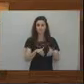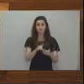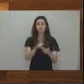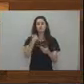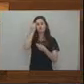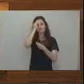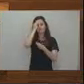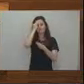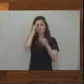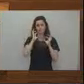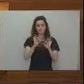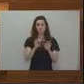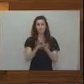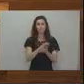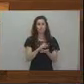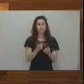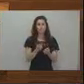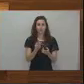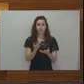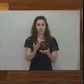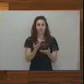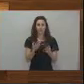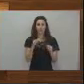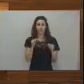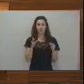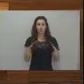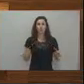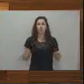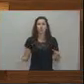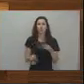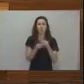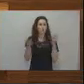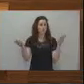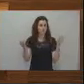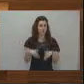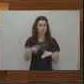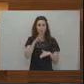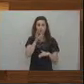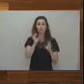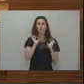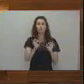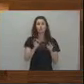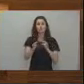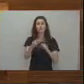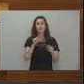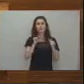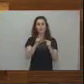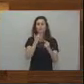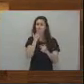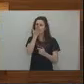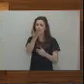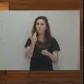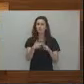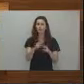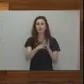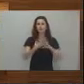por supuesto, en establecer incompatibilidades que garanticen que efectivamente el debate sea un debate transparente y honesto sobre las políticas que se quieren